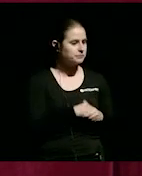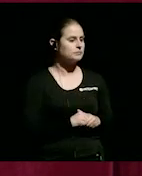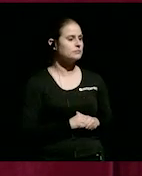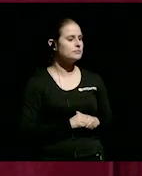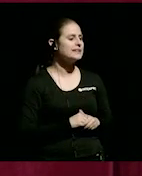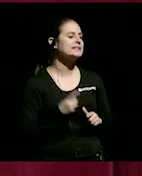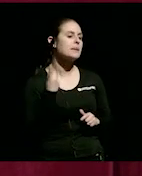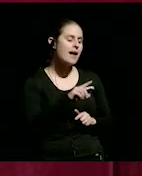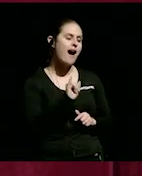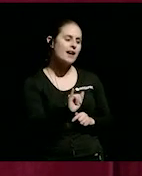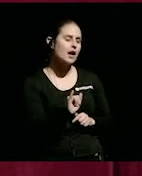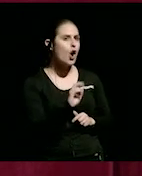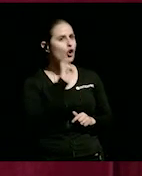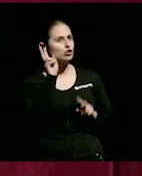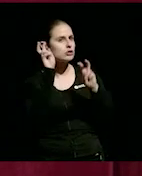hay políticas